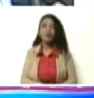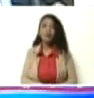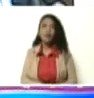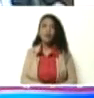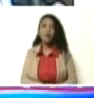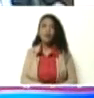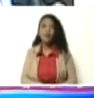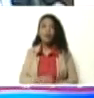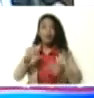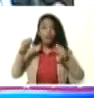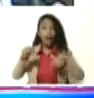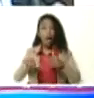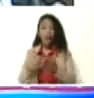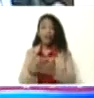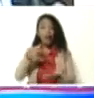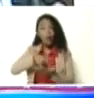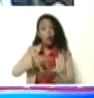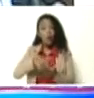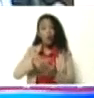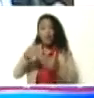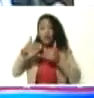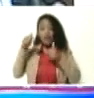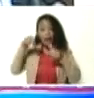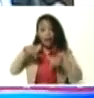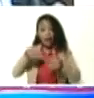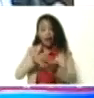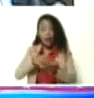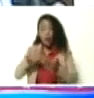De aquí a Carabobo y de Carabobo hacia adelante.